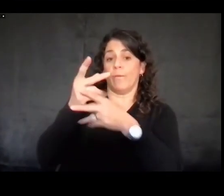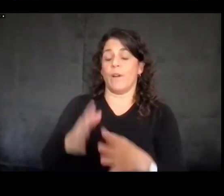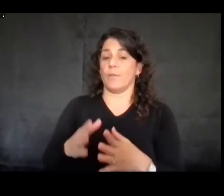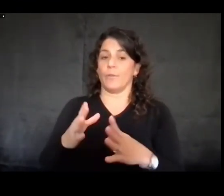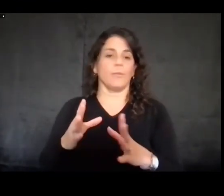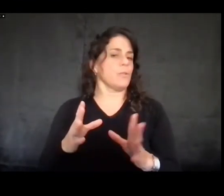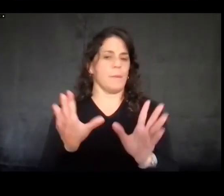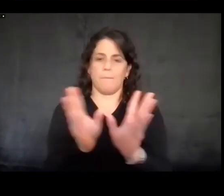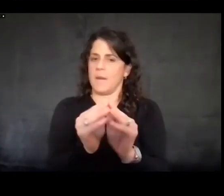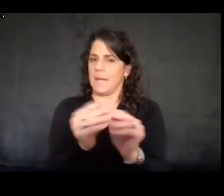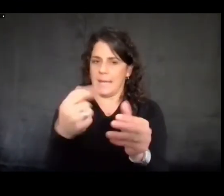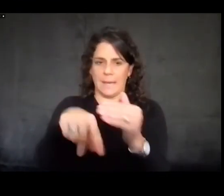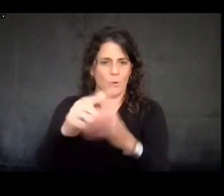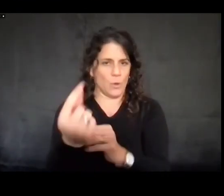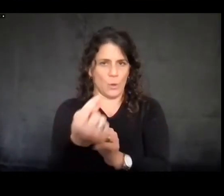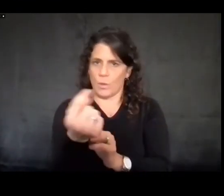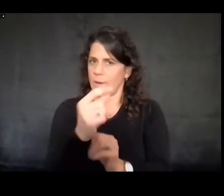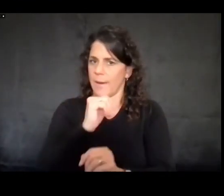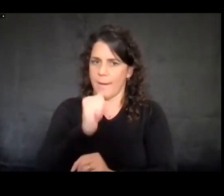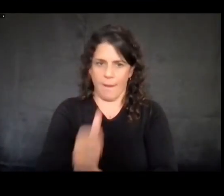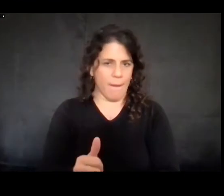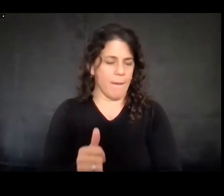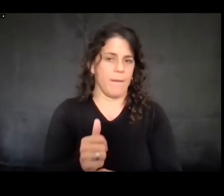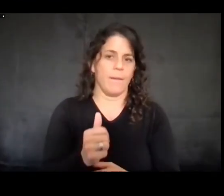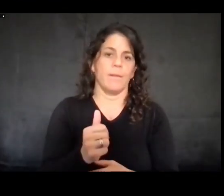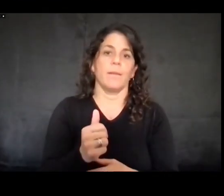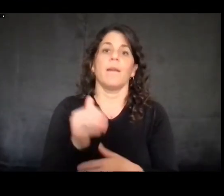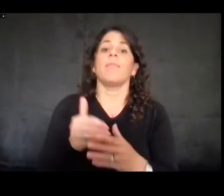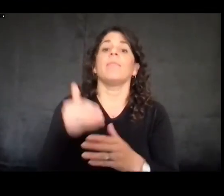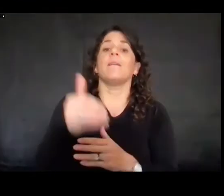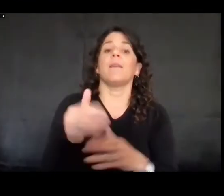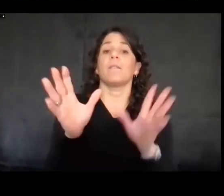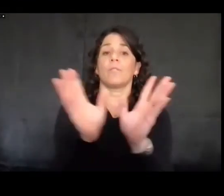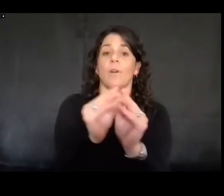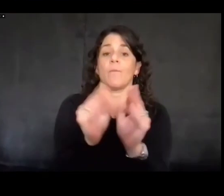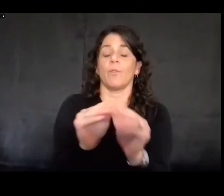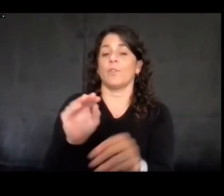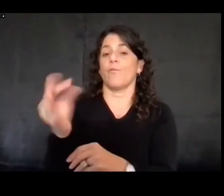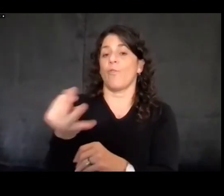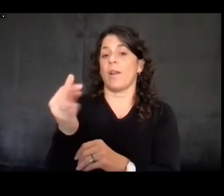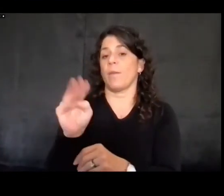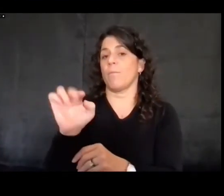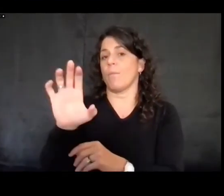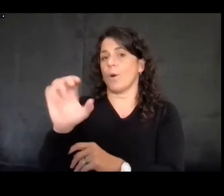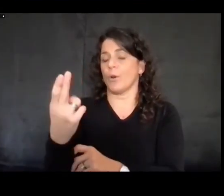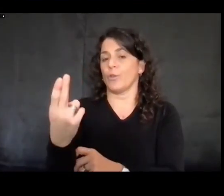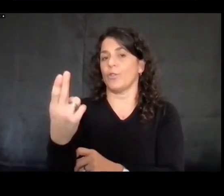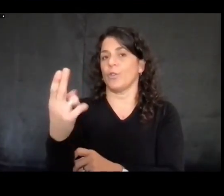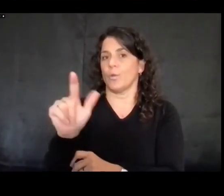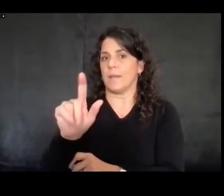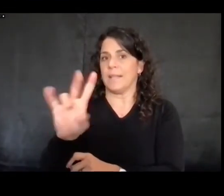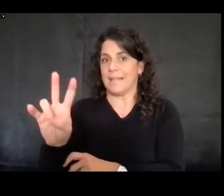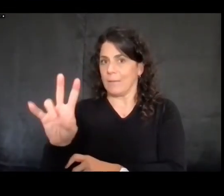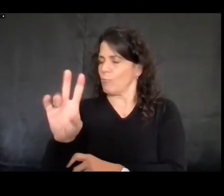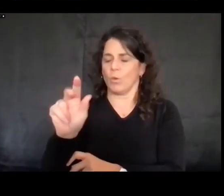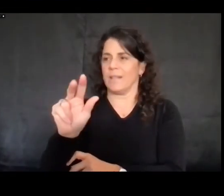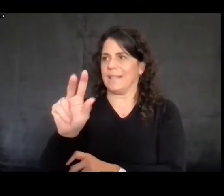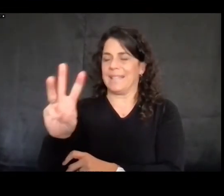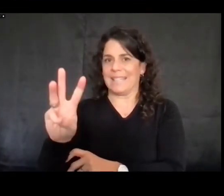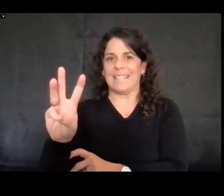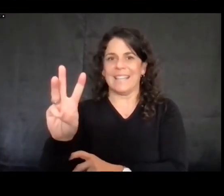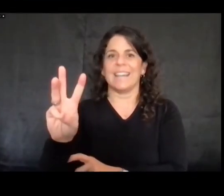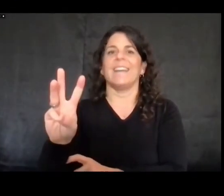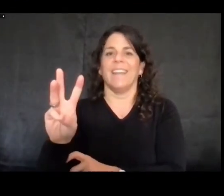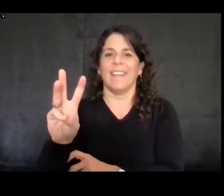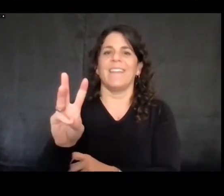no va a tener sesión el próximo martes y la presión conferencia de prensa es el 26 de marzo a las 4 30 mientras